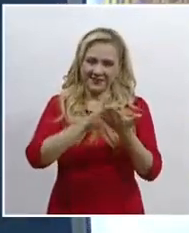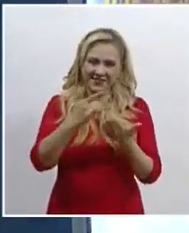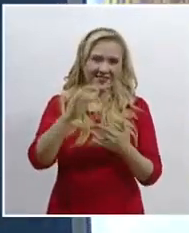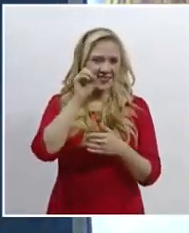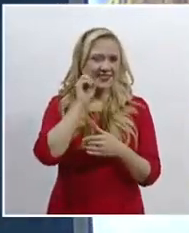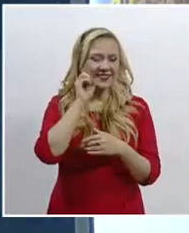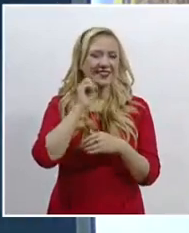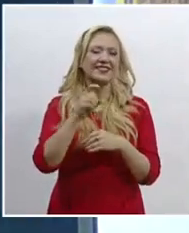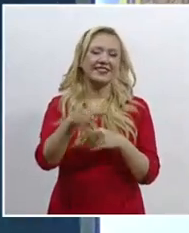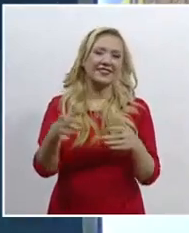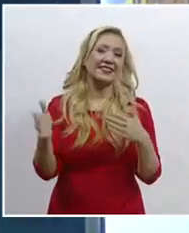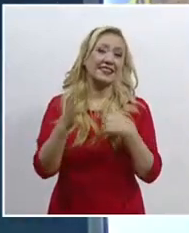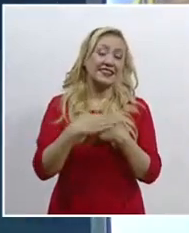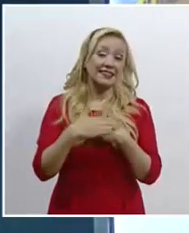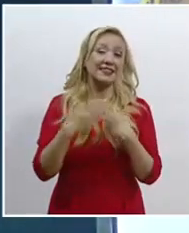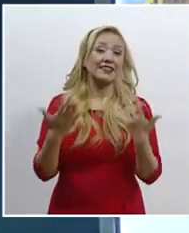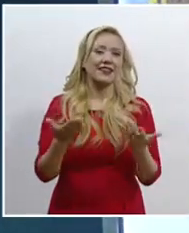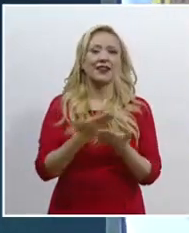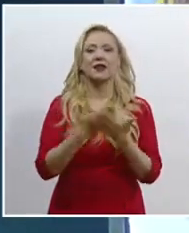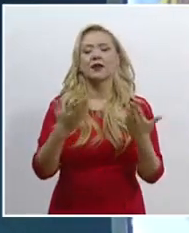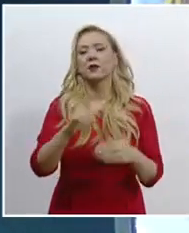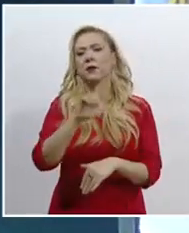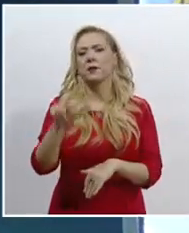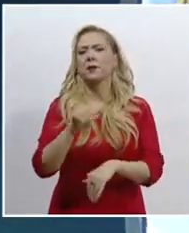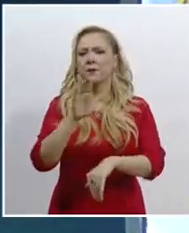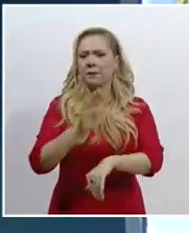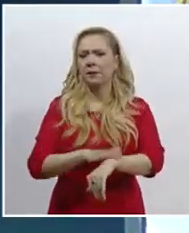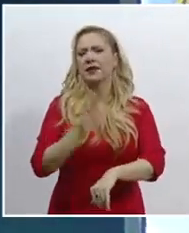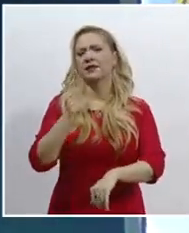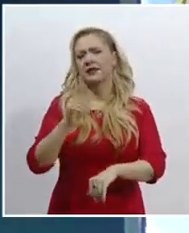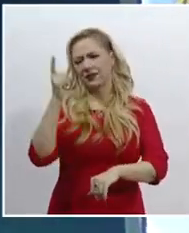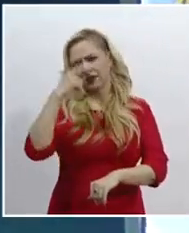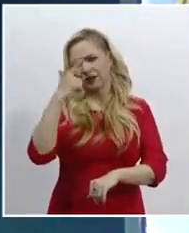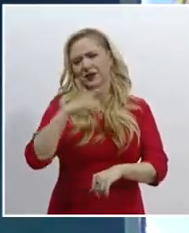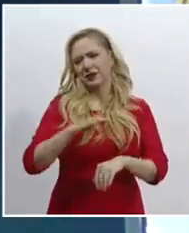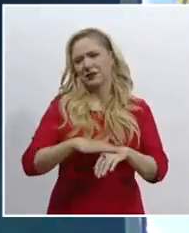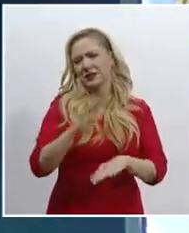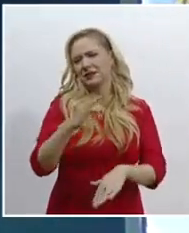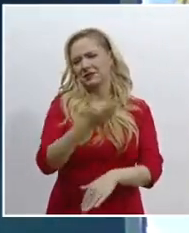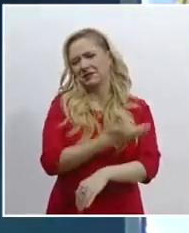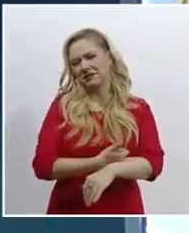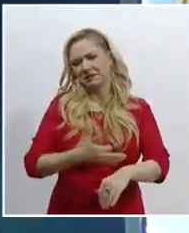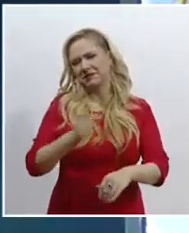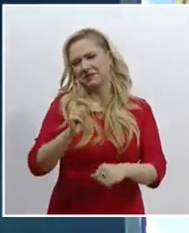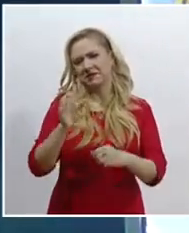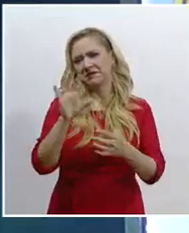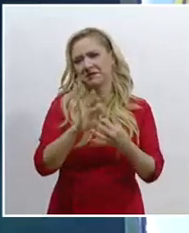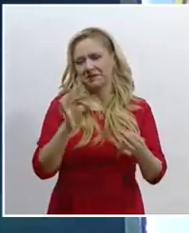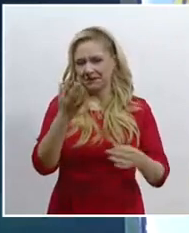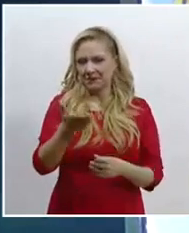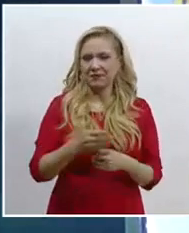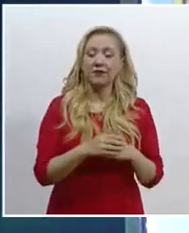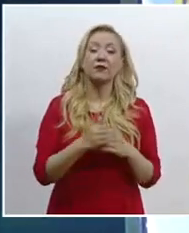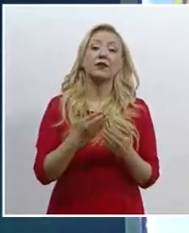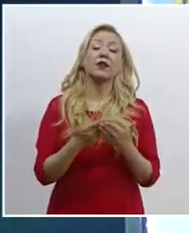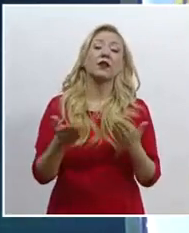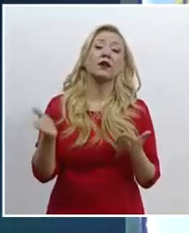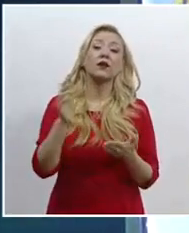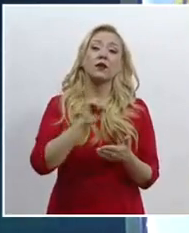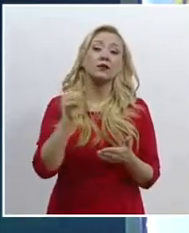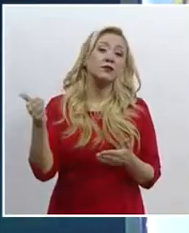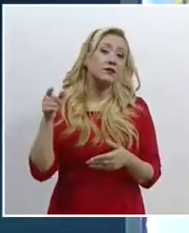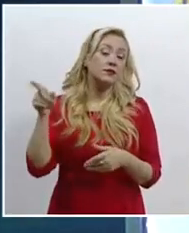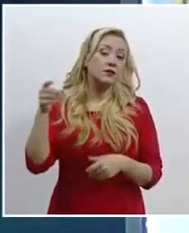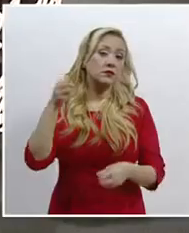gracias, Oscar, por tu reporte y los detalles de esta información en el noticiario nocturno. En otras noticias, la Sala Especializada en Materia Ambiental del